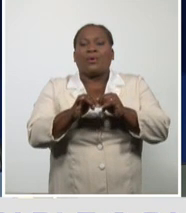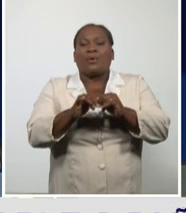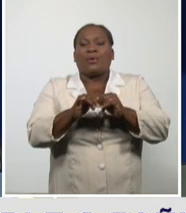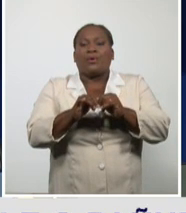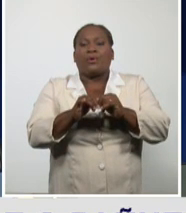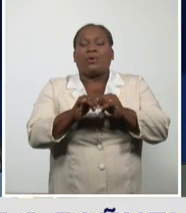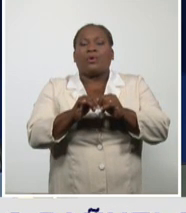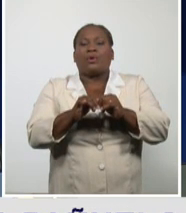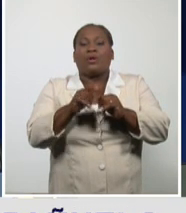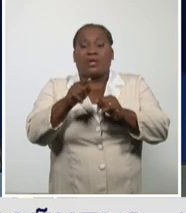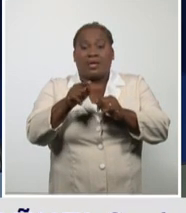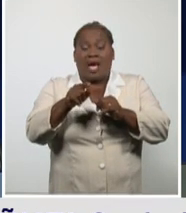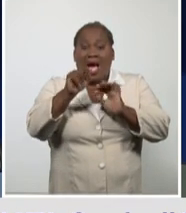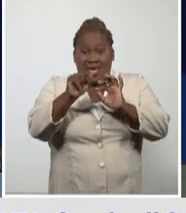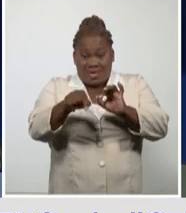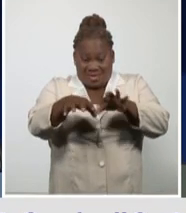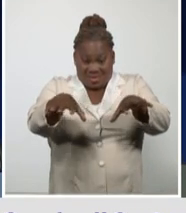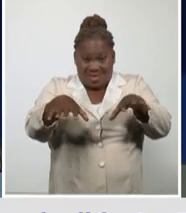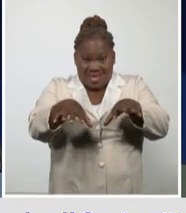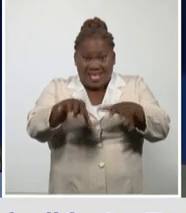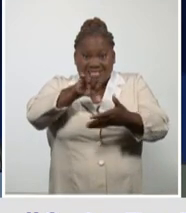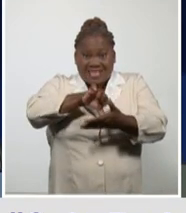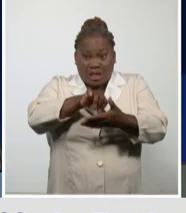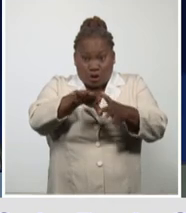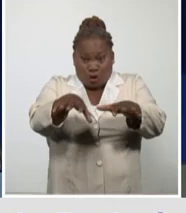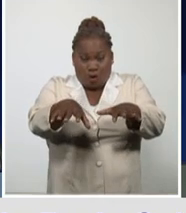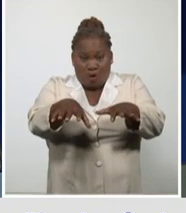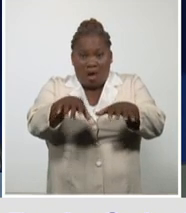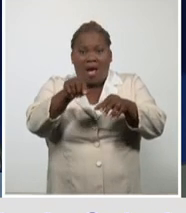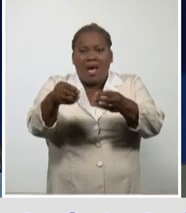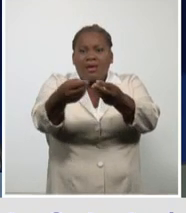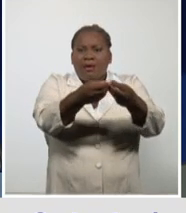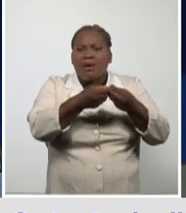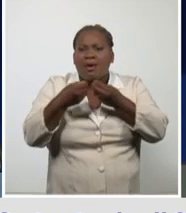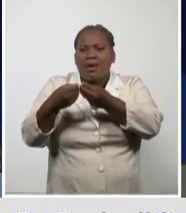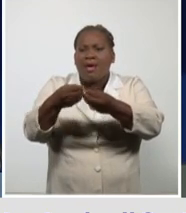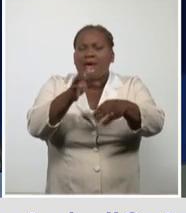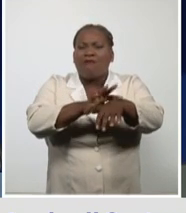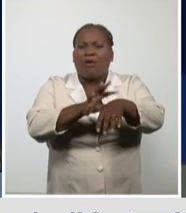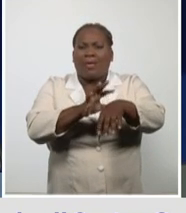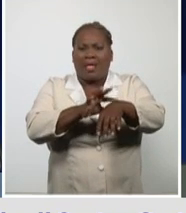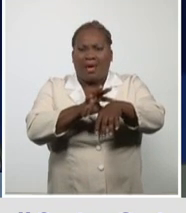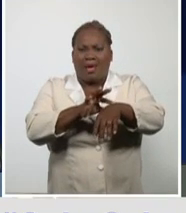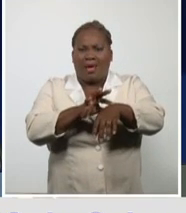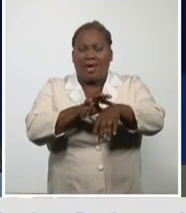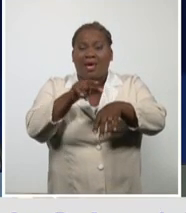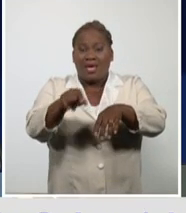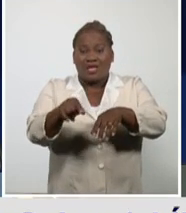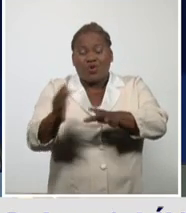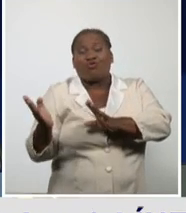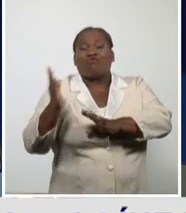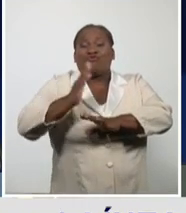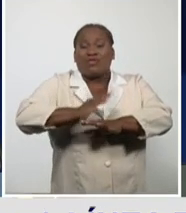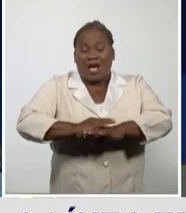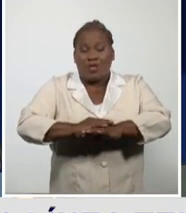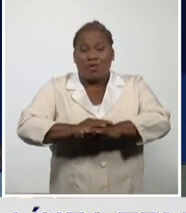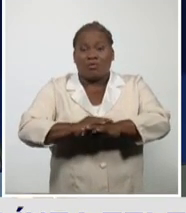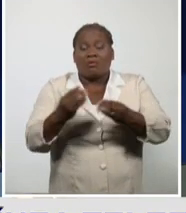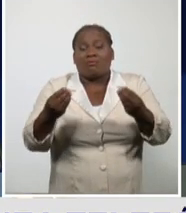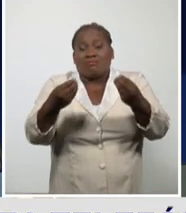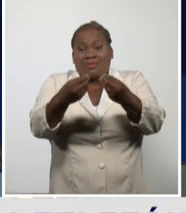produjo un evento de transmisión local como tal, que ha generado una transmisión que